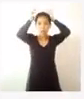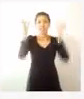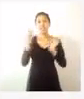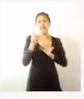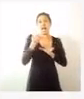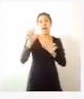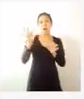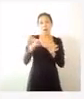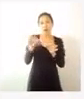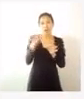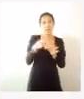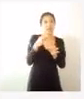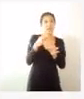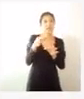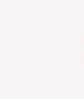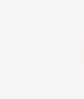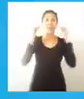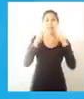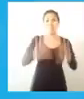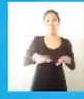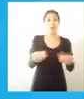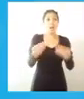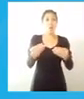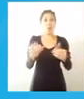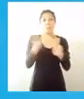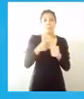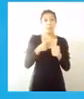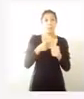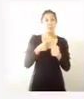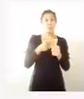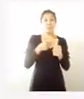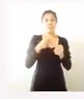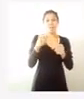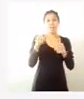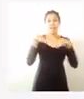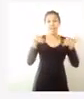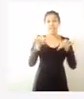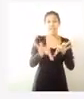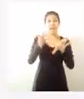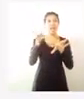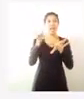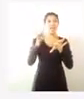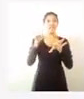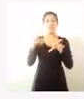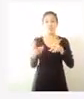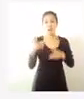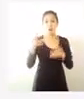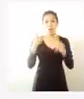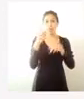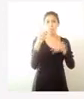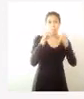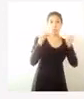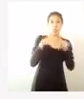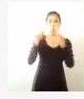de tela o cintas para el cabello, aguja e hilo. ¿Cómo hacer barbijos caseros? Paso 1. Selecciona la tela. Recorta dos